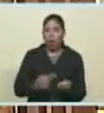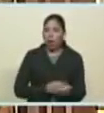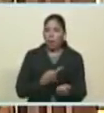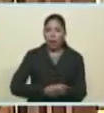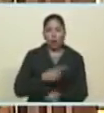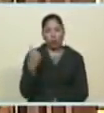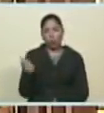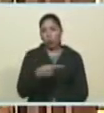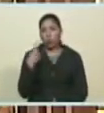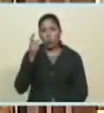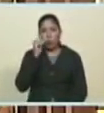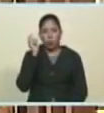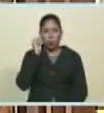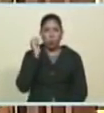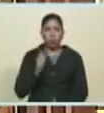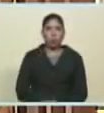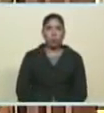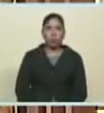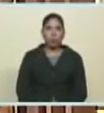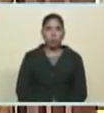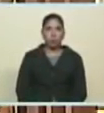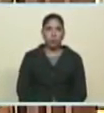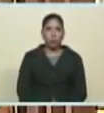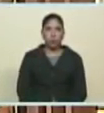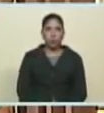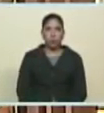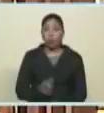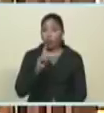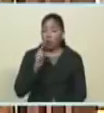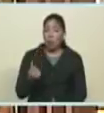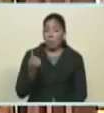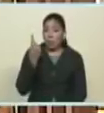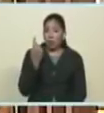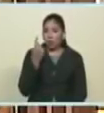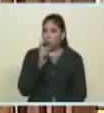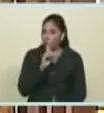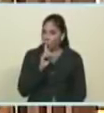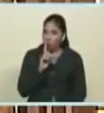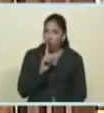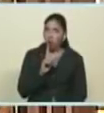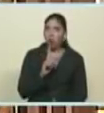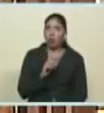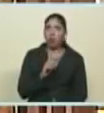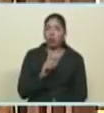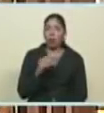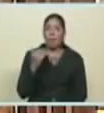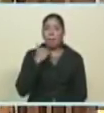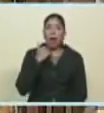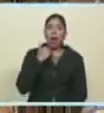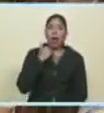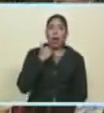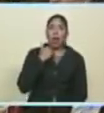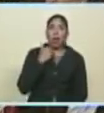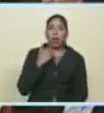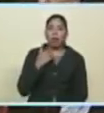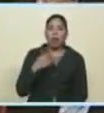Fuerza Armada Nacional Bolivariana. No es la primera vez. Cuando pierden, gritan